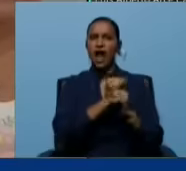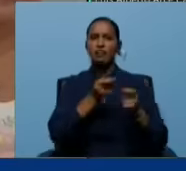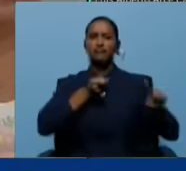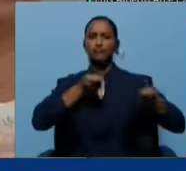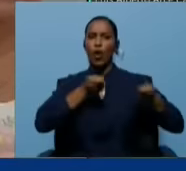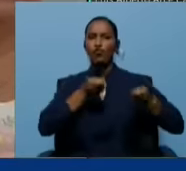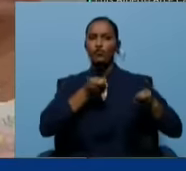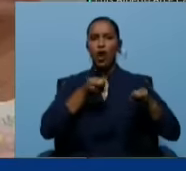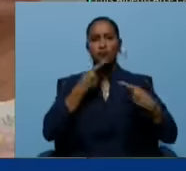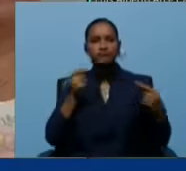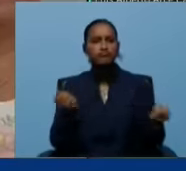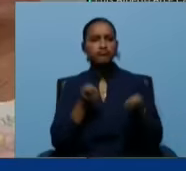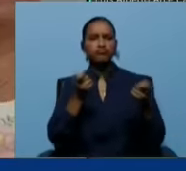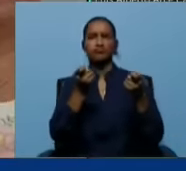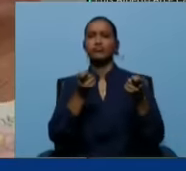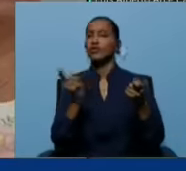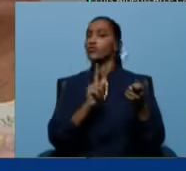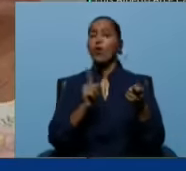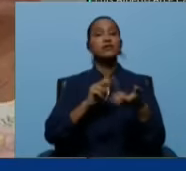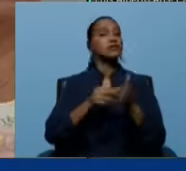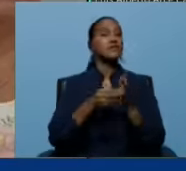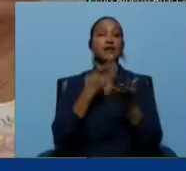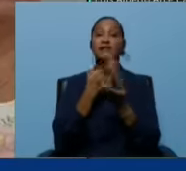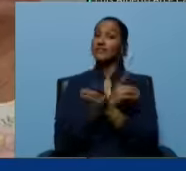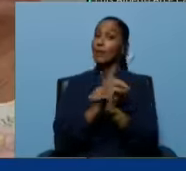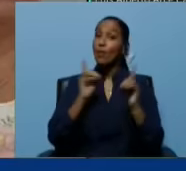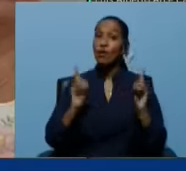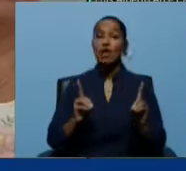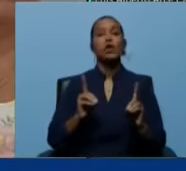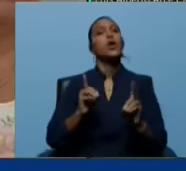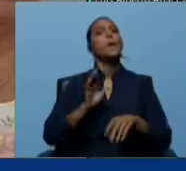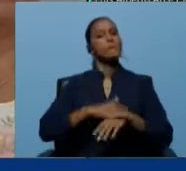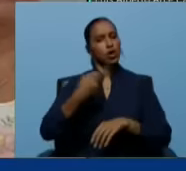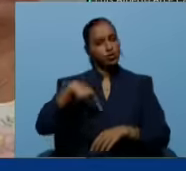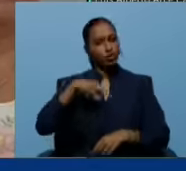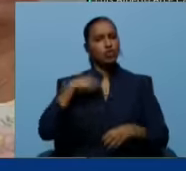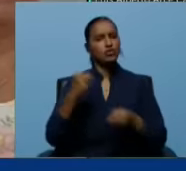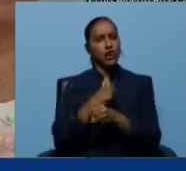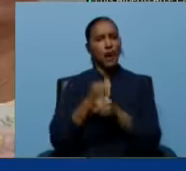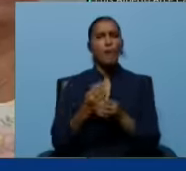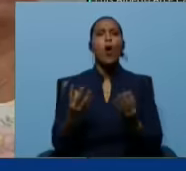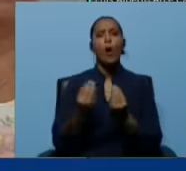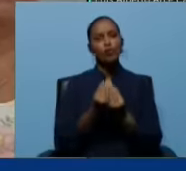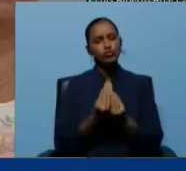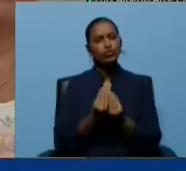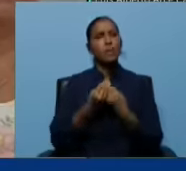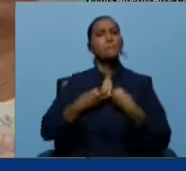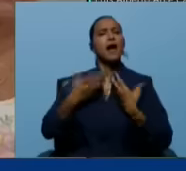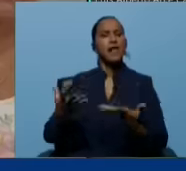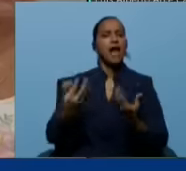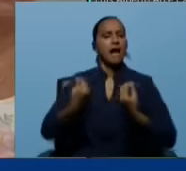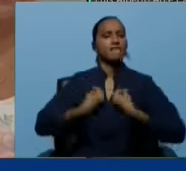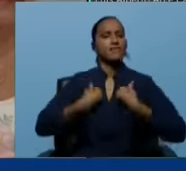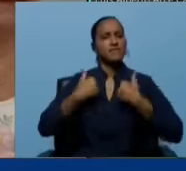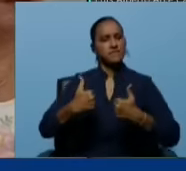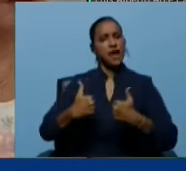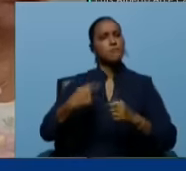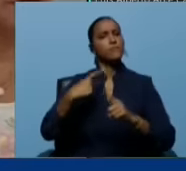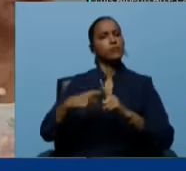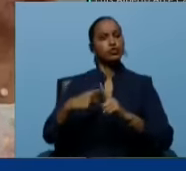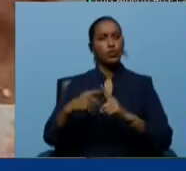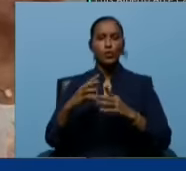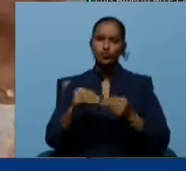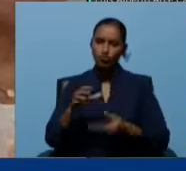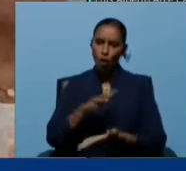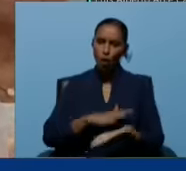Trabajemos juntos para lograr el vivir bien de nuestros hermanos en la región. En estos